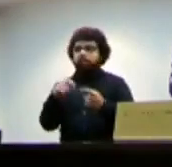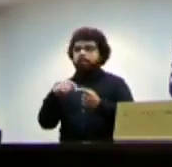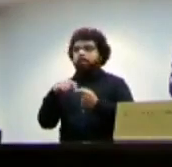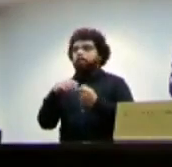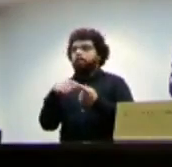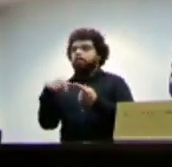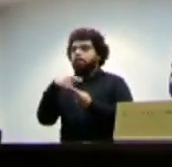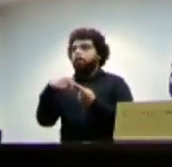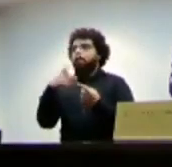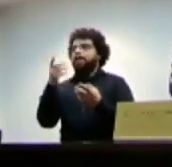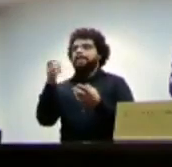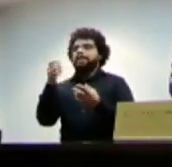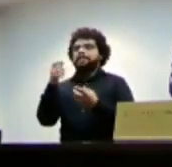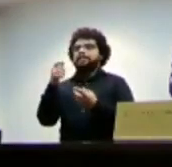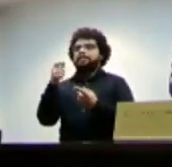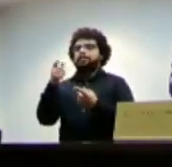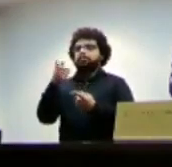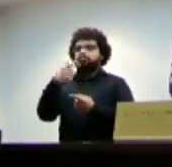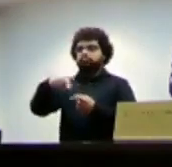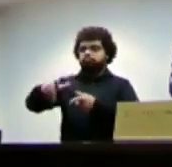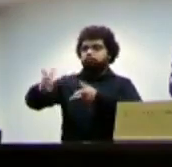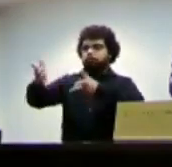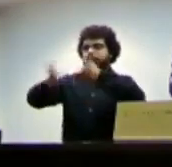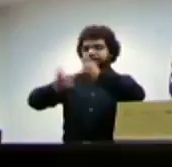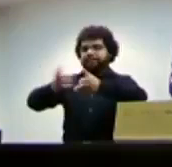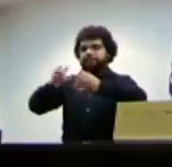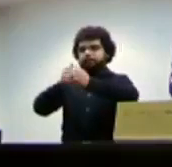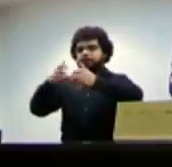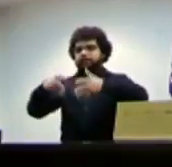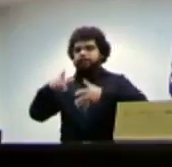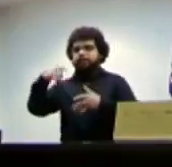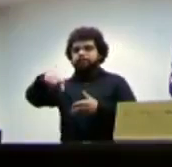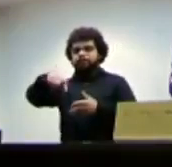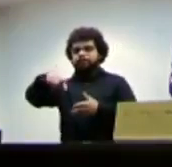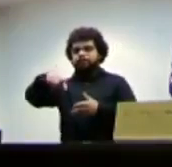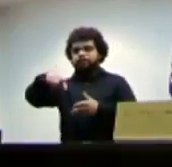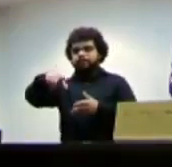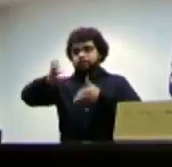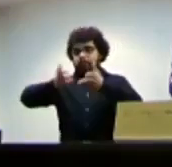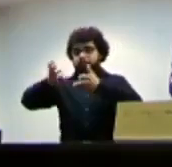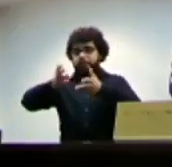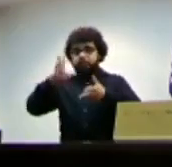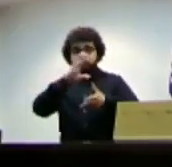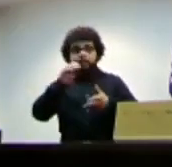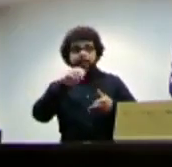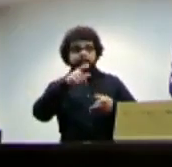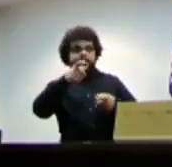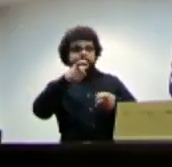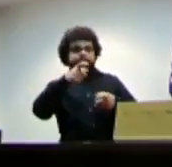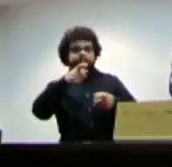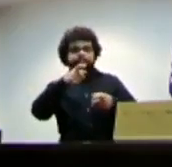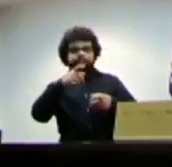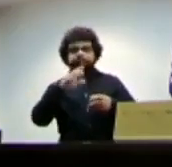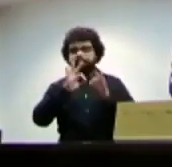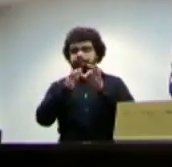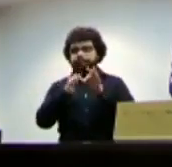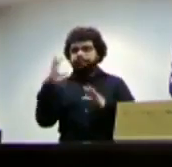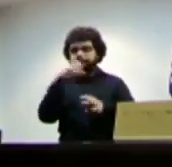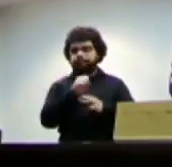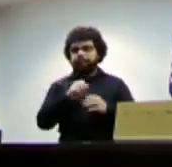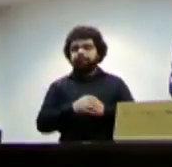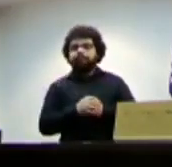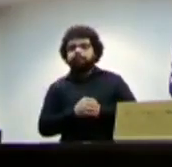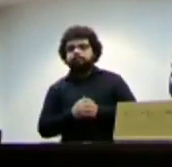cuáles son los clientes fuera de servicio por un problema en transmisión y distribución y un problema de generación. El único discernimiento que hay